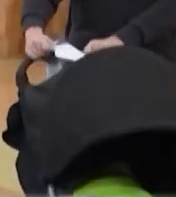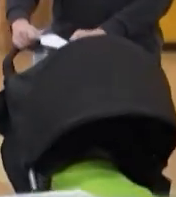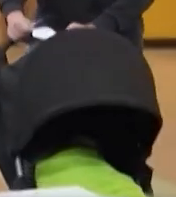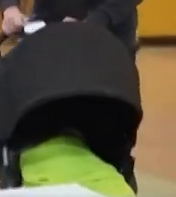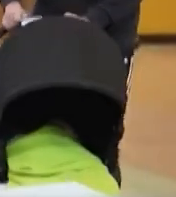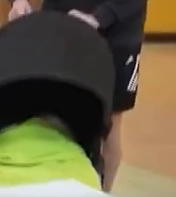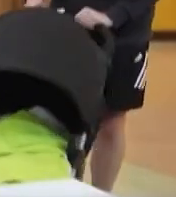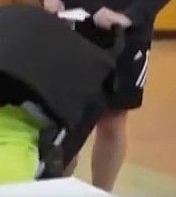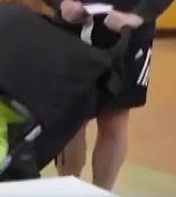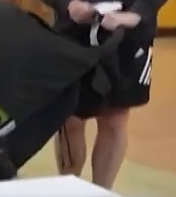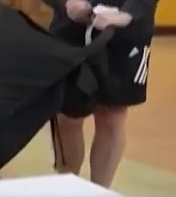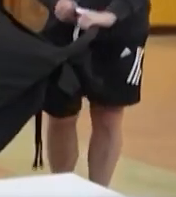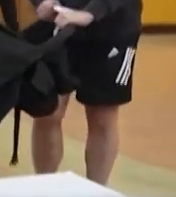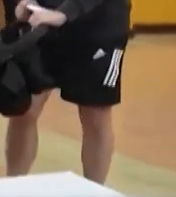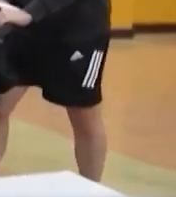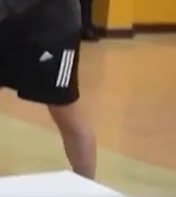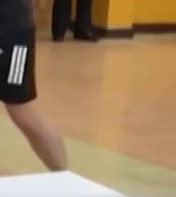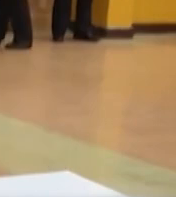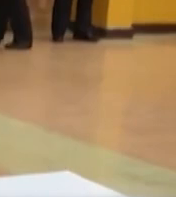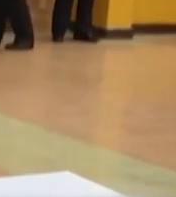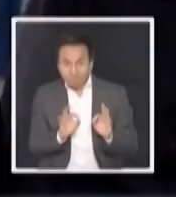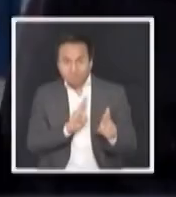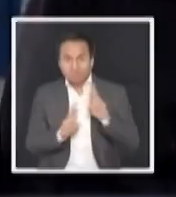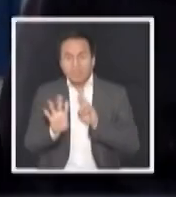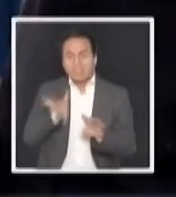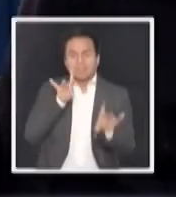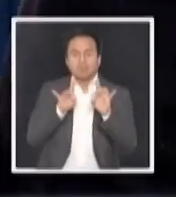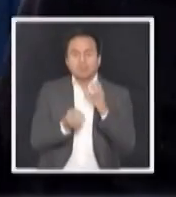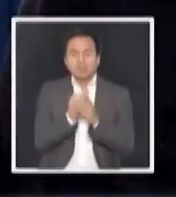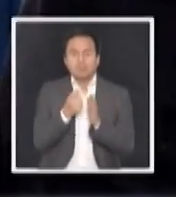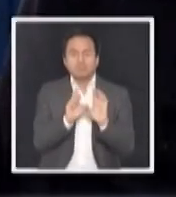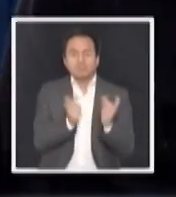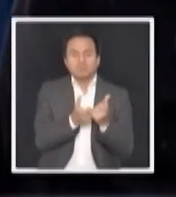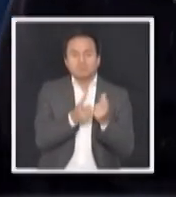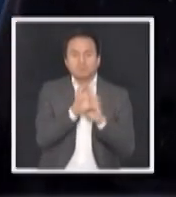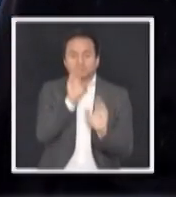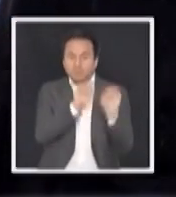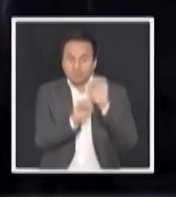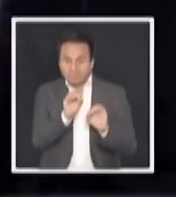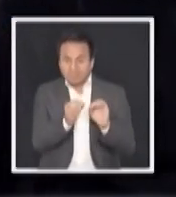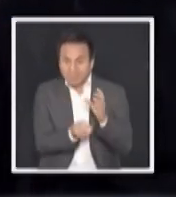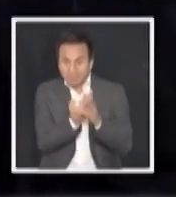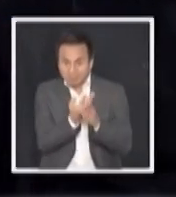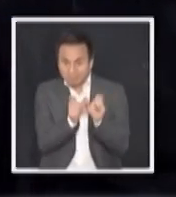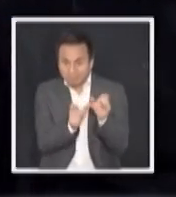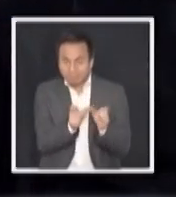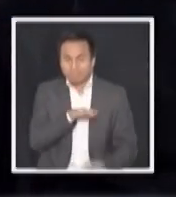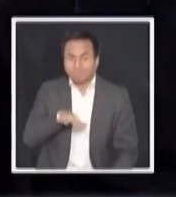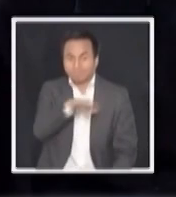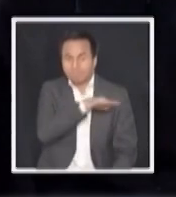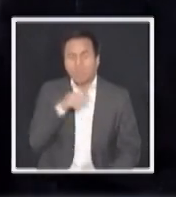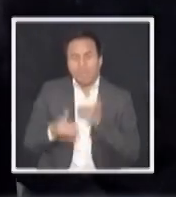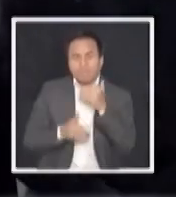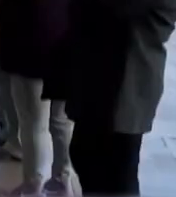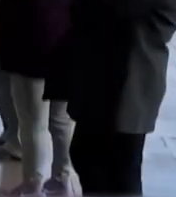una opción ultraconservadora que reivindica a esta altura públicamente a Pinochet, ¿no? Por eso